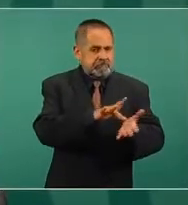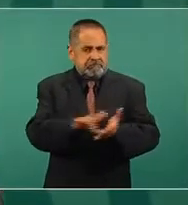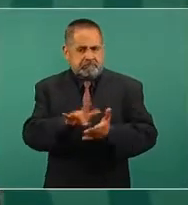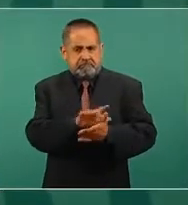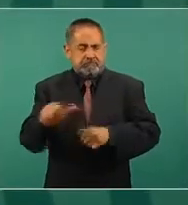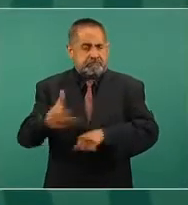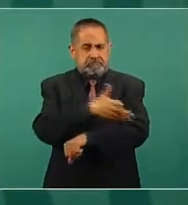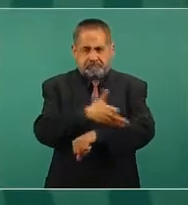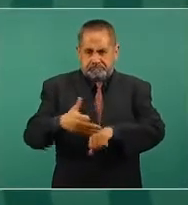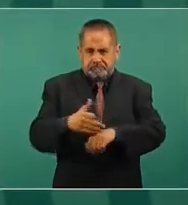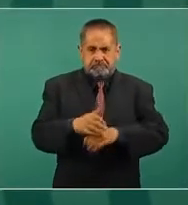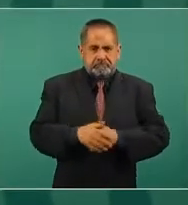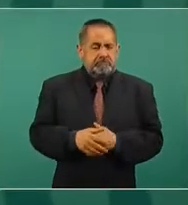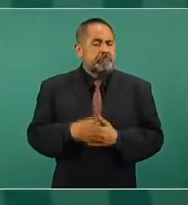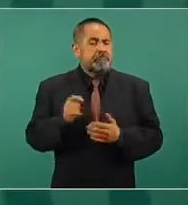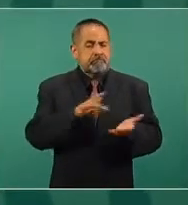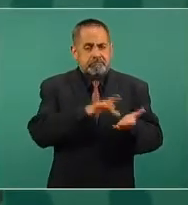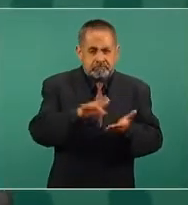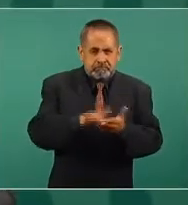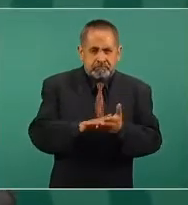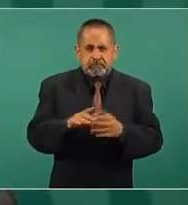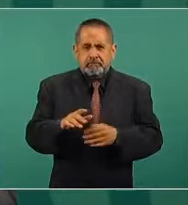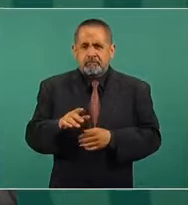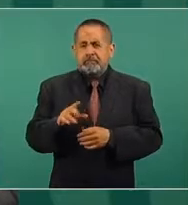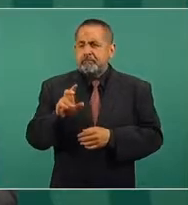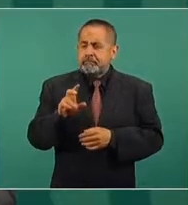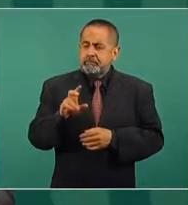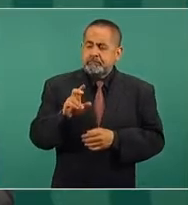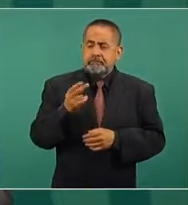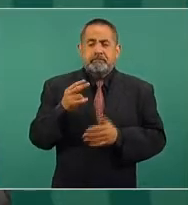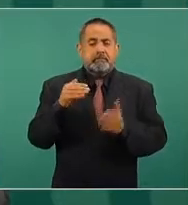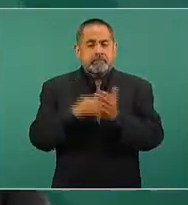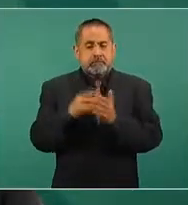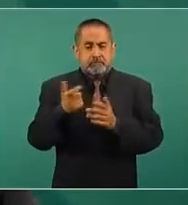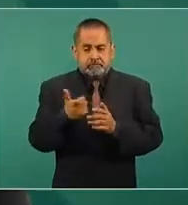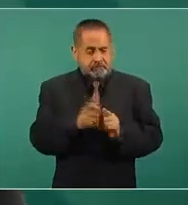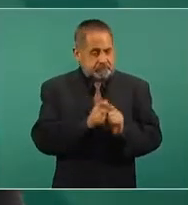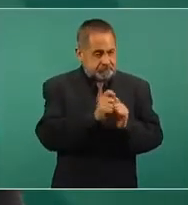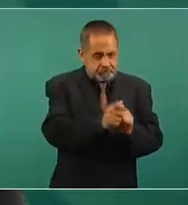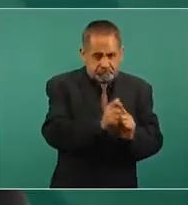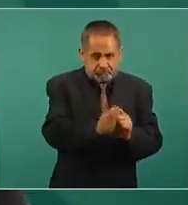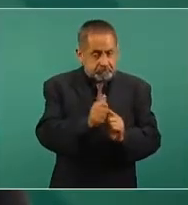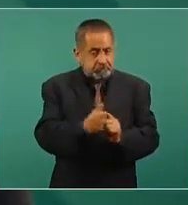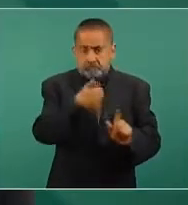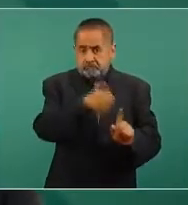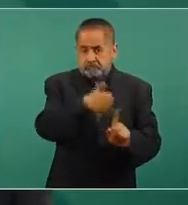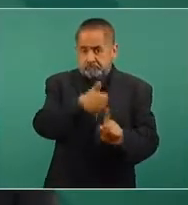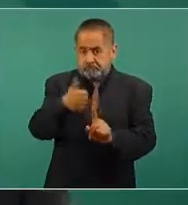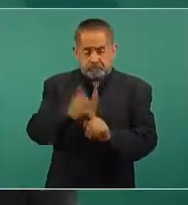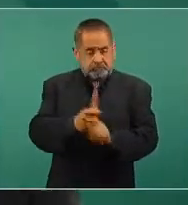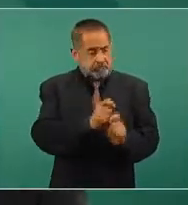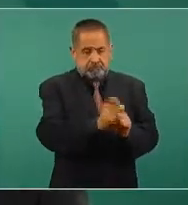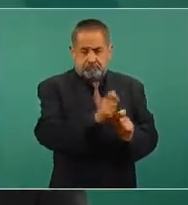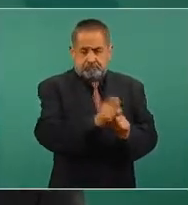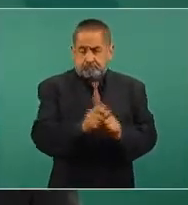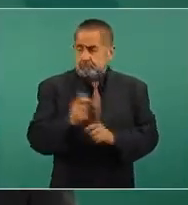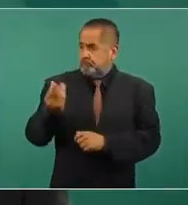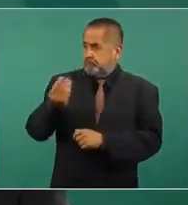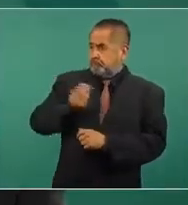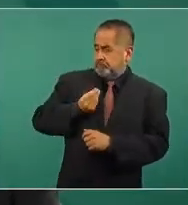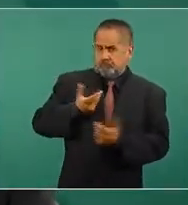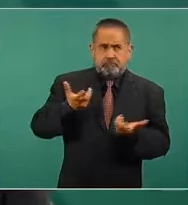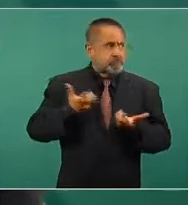Son apoyos en el orden de 35,000 pesos que se les dan los recursos para que ellos lo administren, ellos acaben, digamos, la